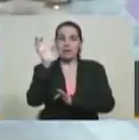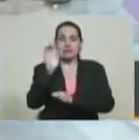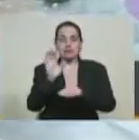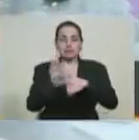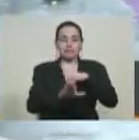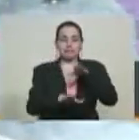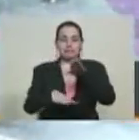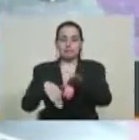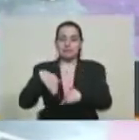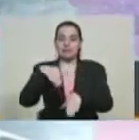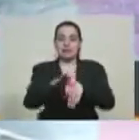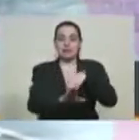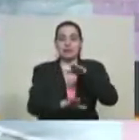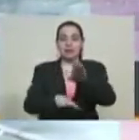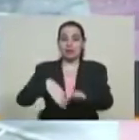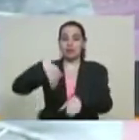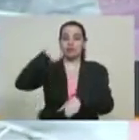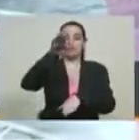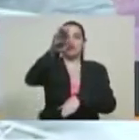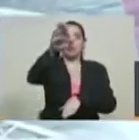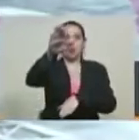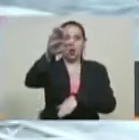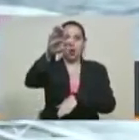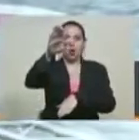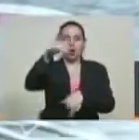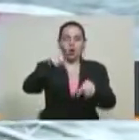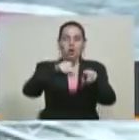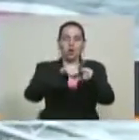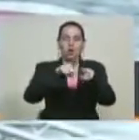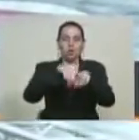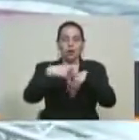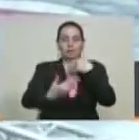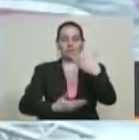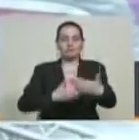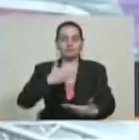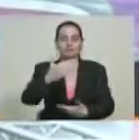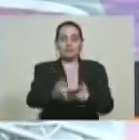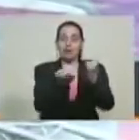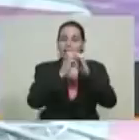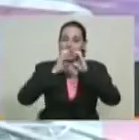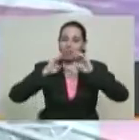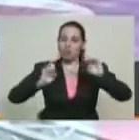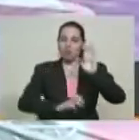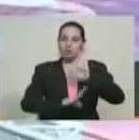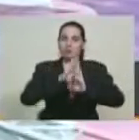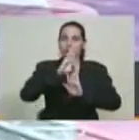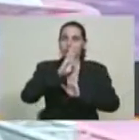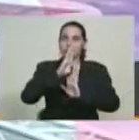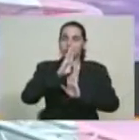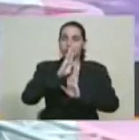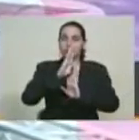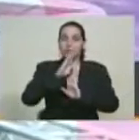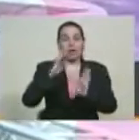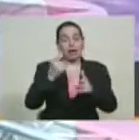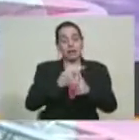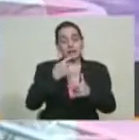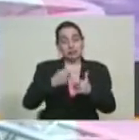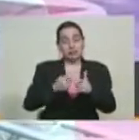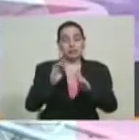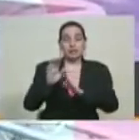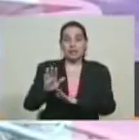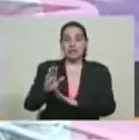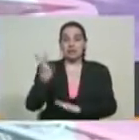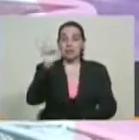su destino al mismo paso que marcha su educación. Y por eso Venezuela tiene